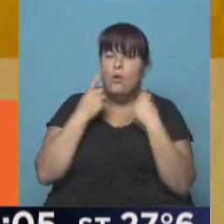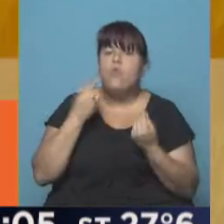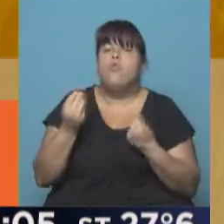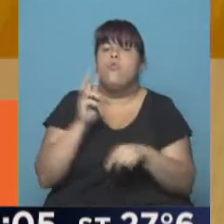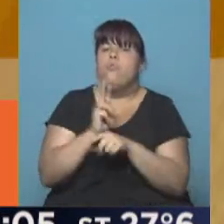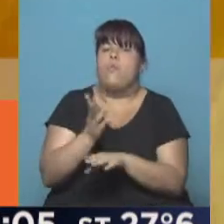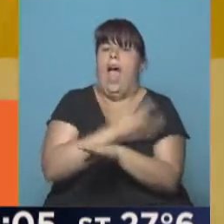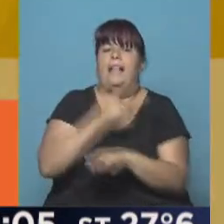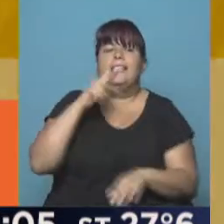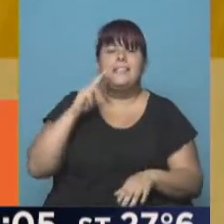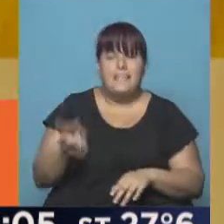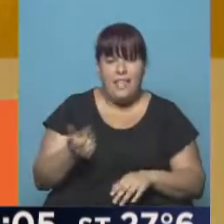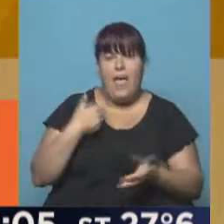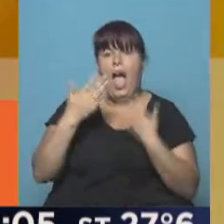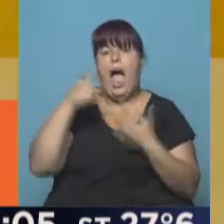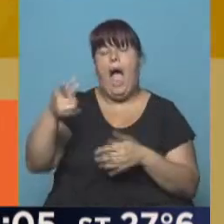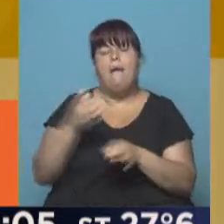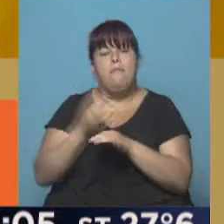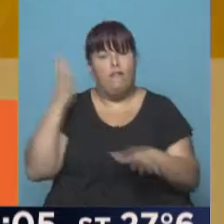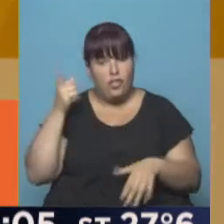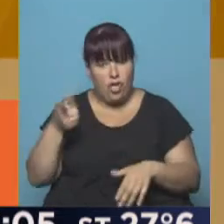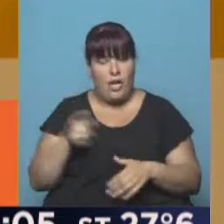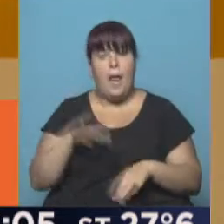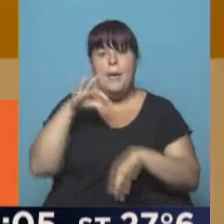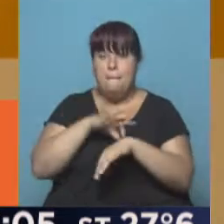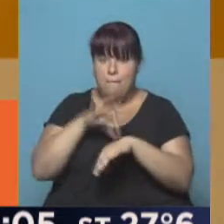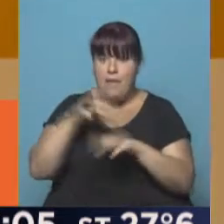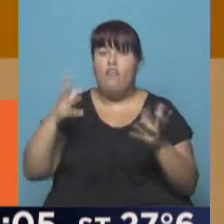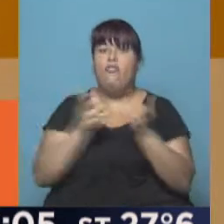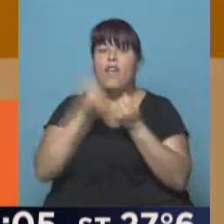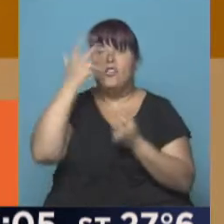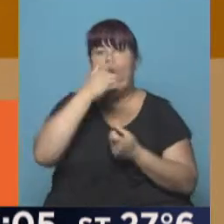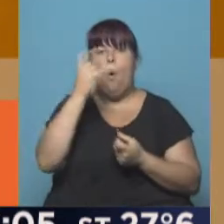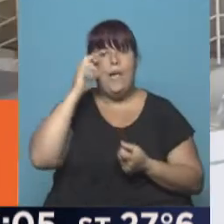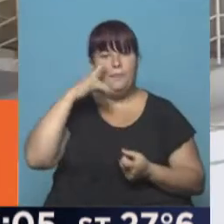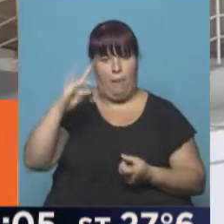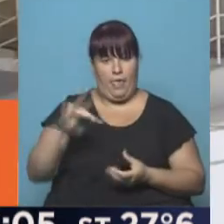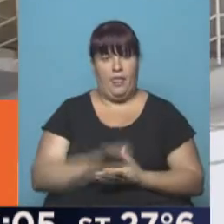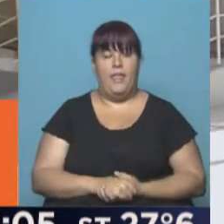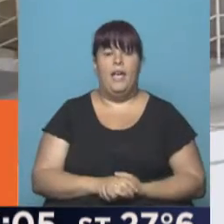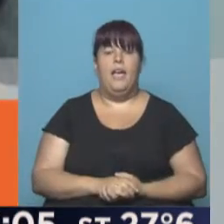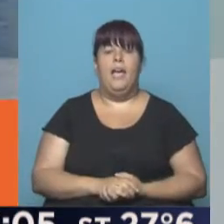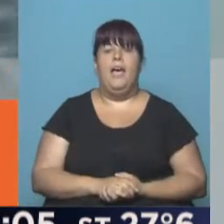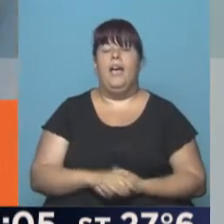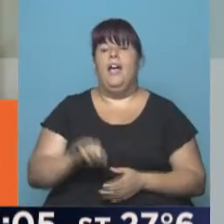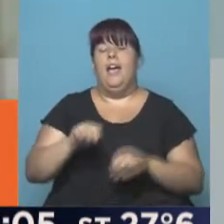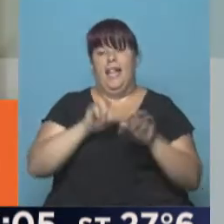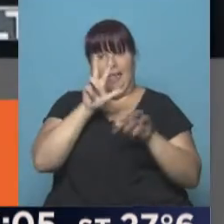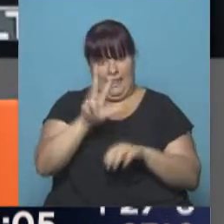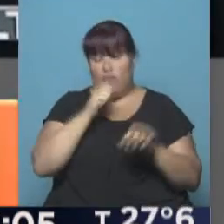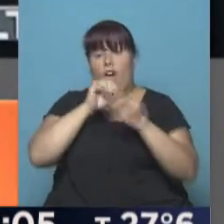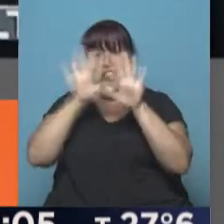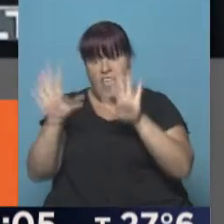¿Cómo prevenir el SIDA? Hablamos con uno de los especialistas médicos de la Fundación Huésped. 3 de cada 10 diagnósticos